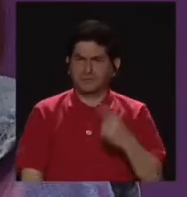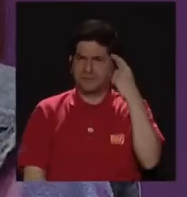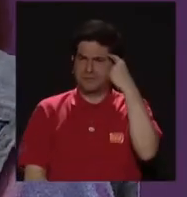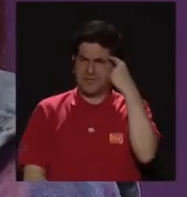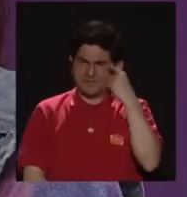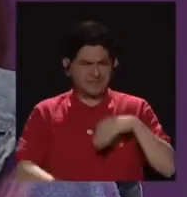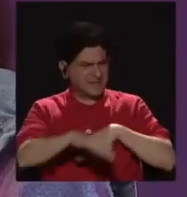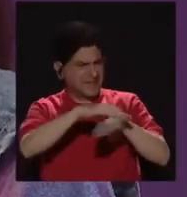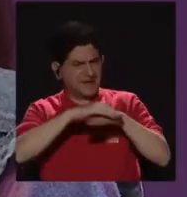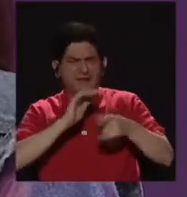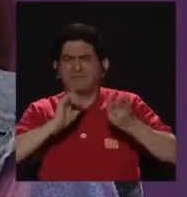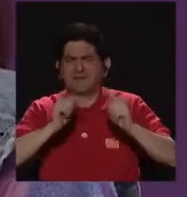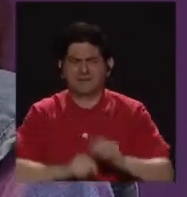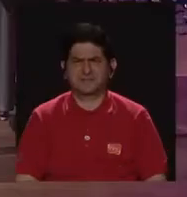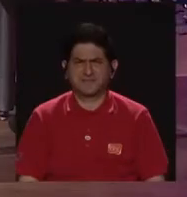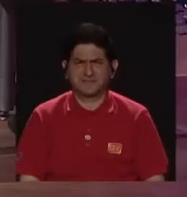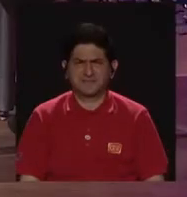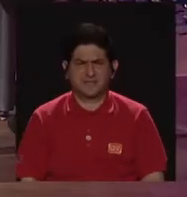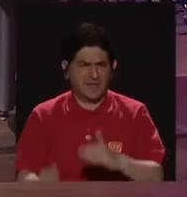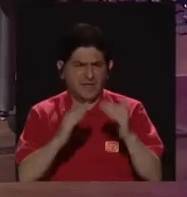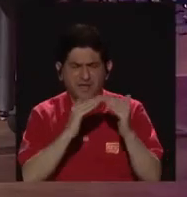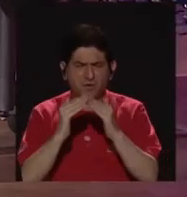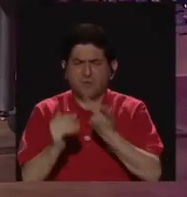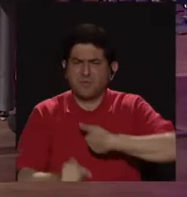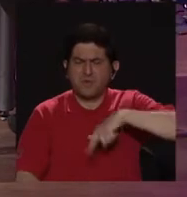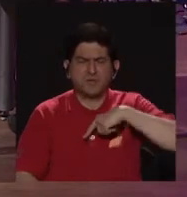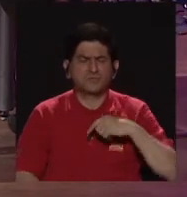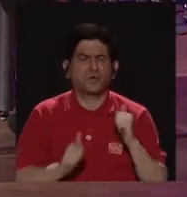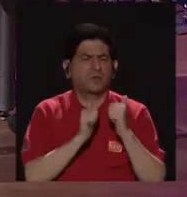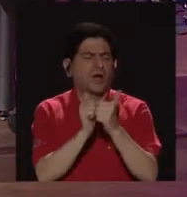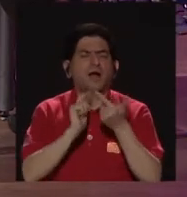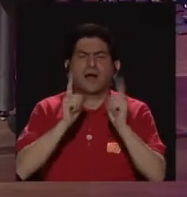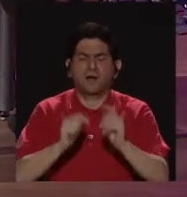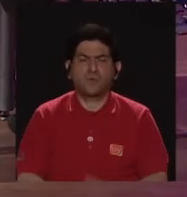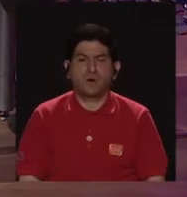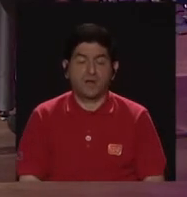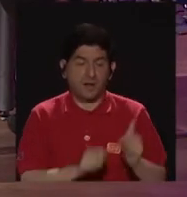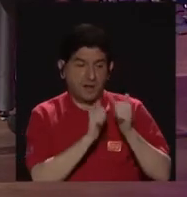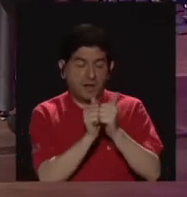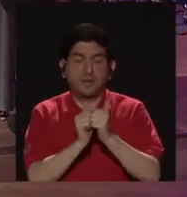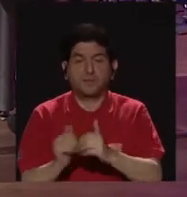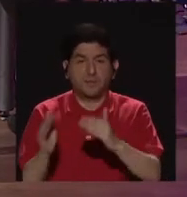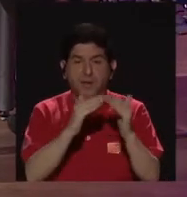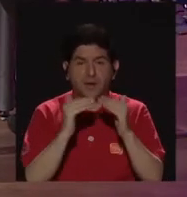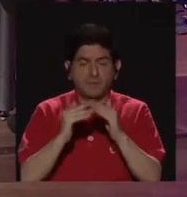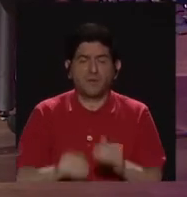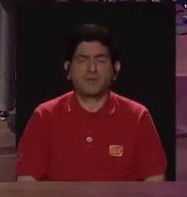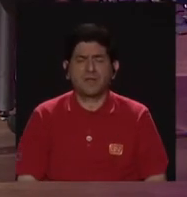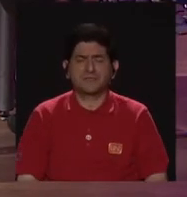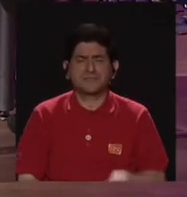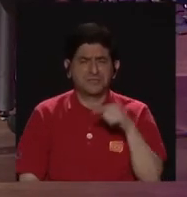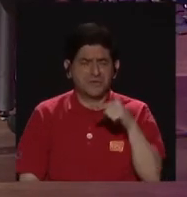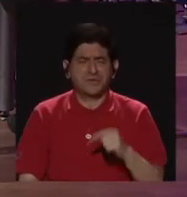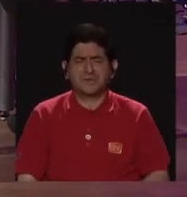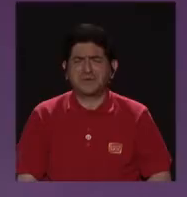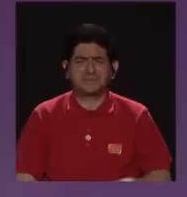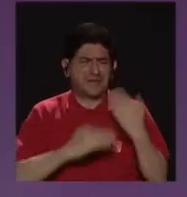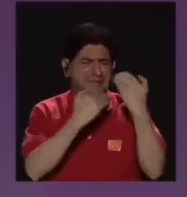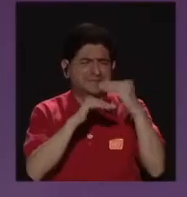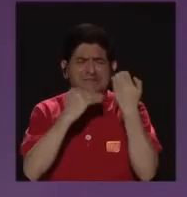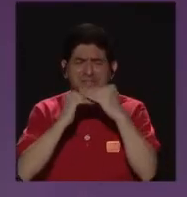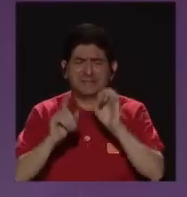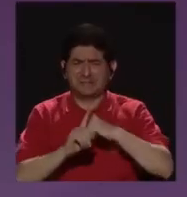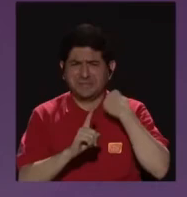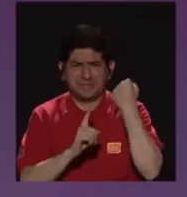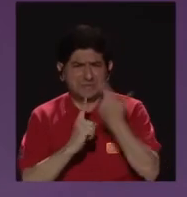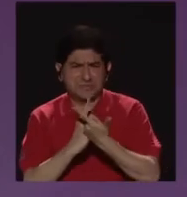nuestras raíces verdad a la parte que población hemos estado es que hemos estado a la par de la población más marginalizada de esta sociedad verdad